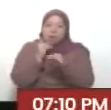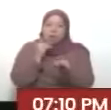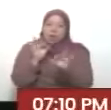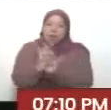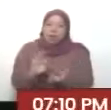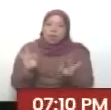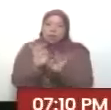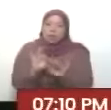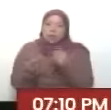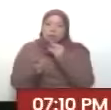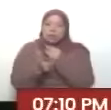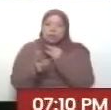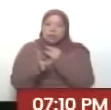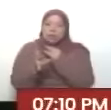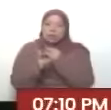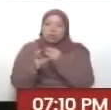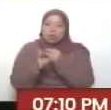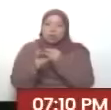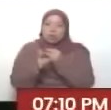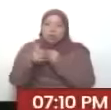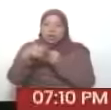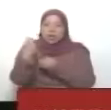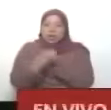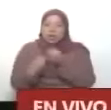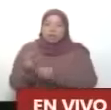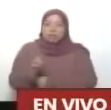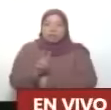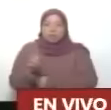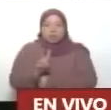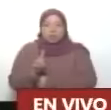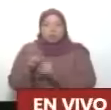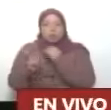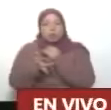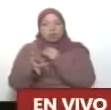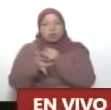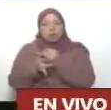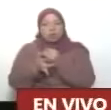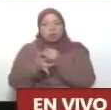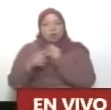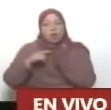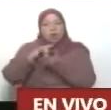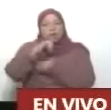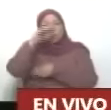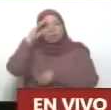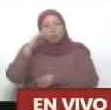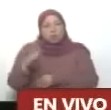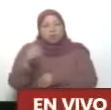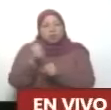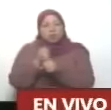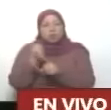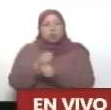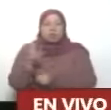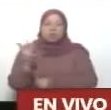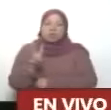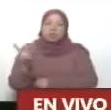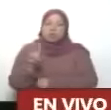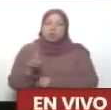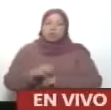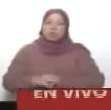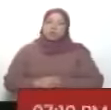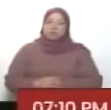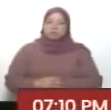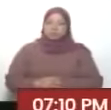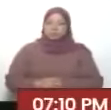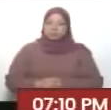más. Tecnología Made in Venezuela. Tecnología Made in Aviación Militar de Venezuela.